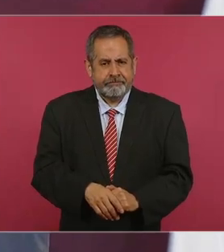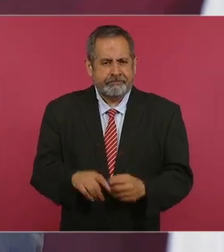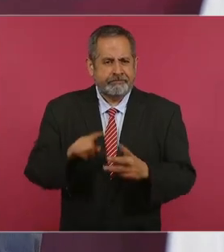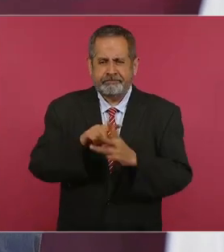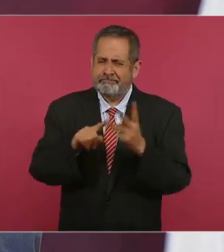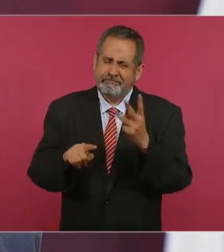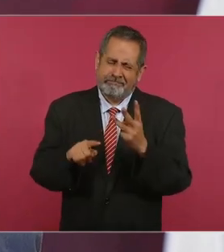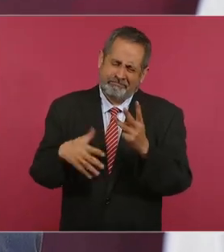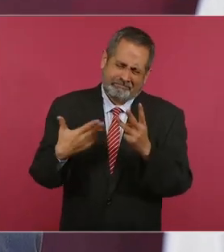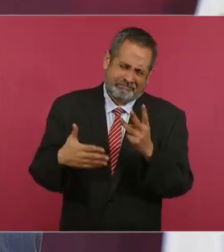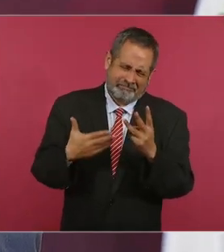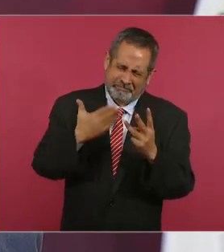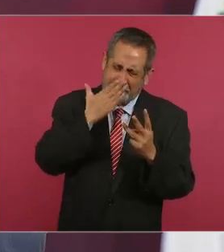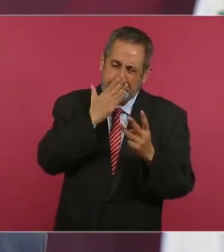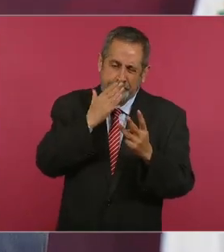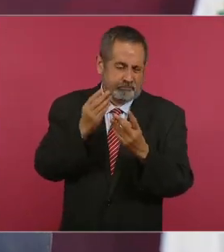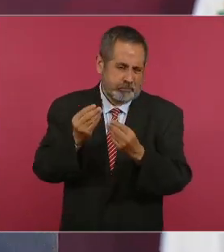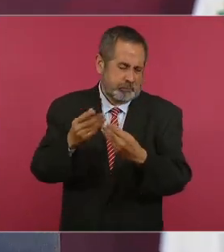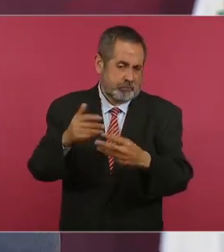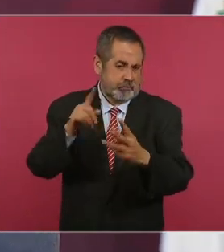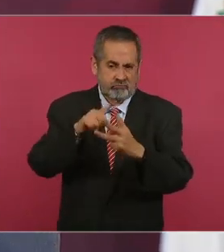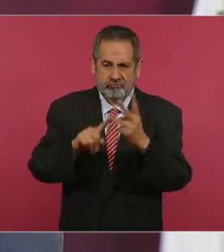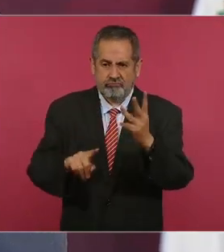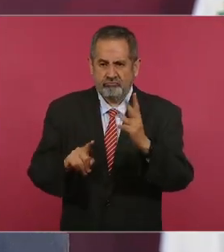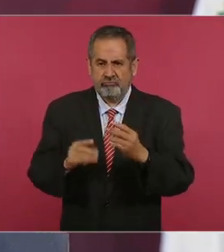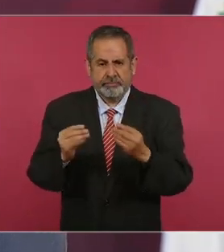muchas virtudes y a mí